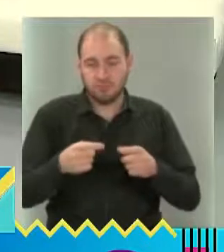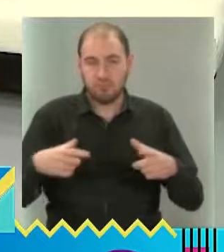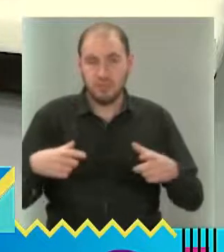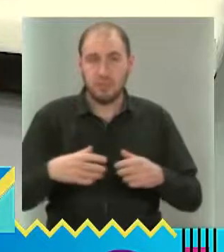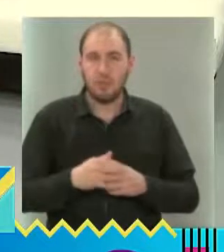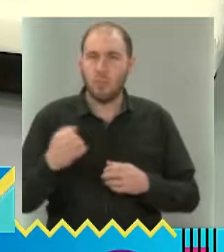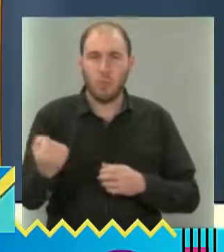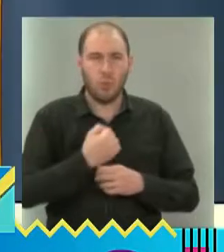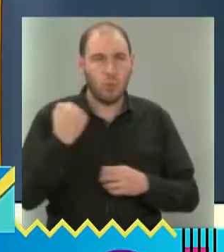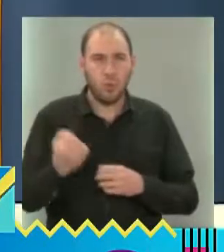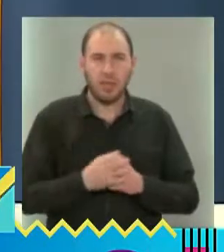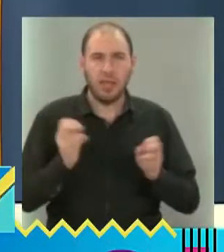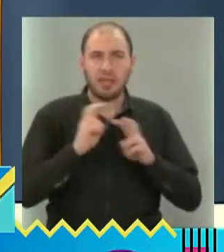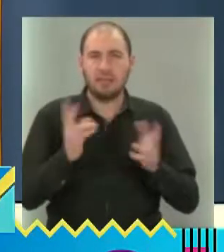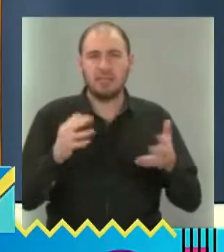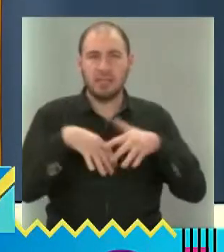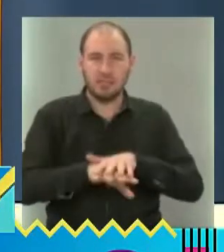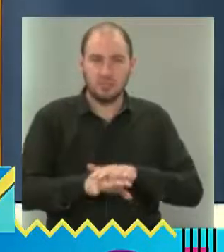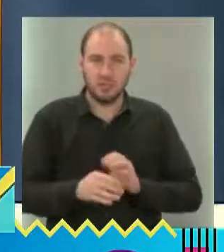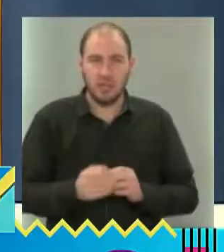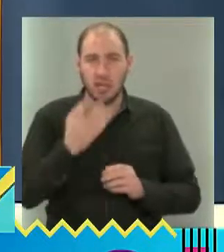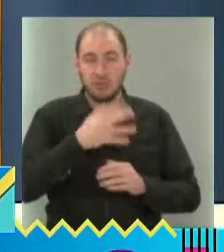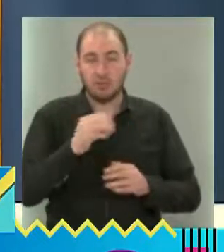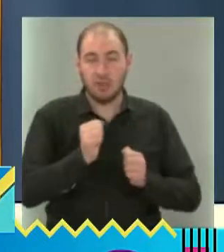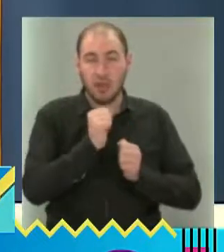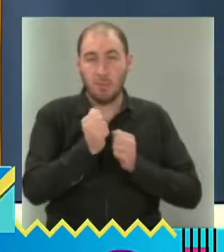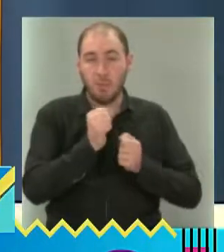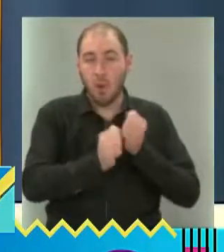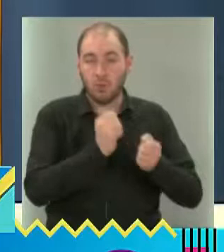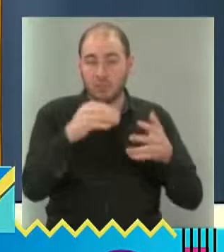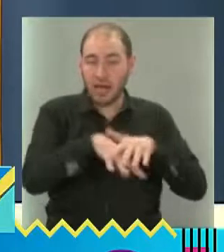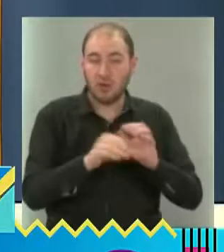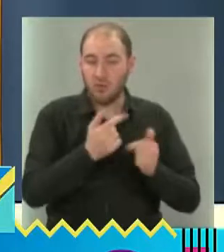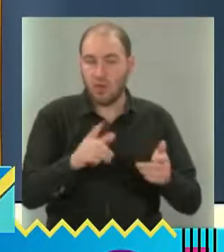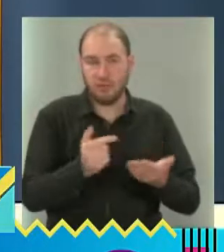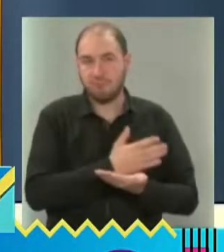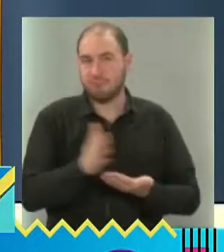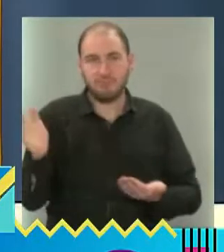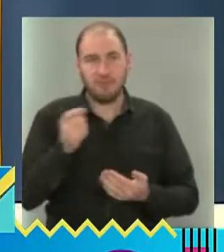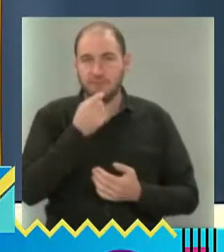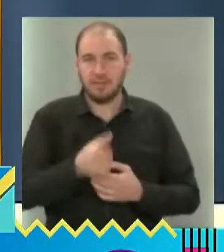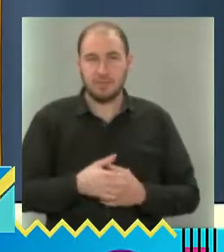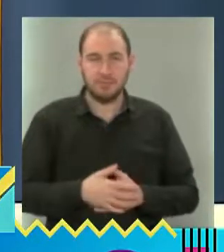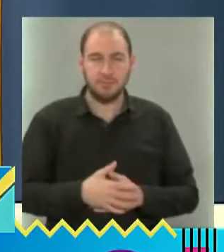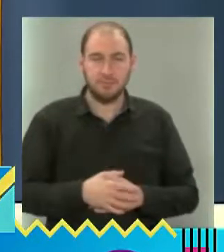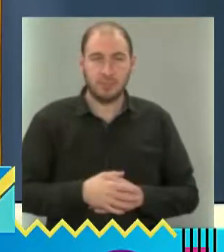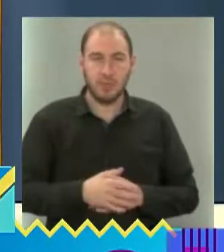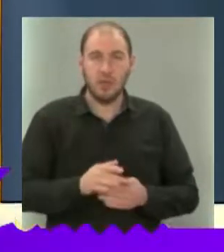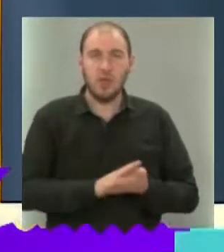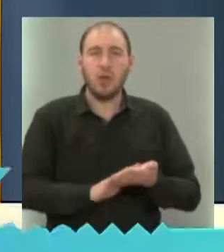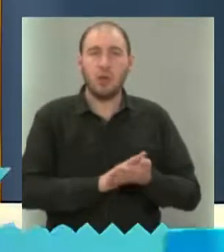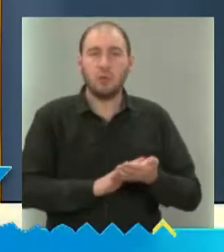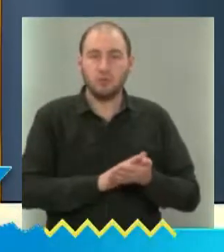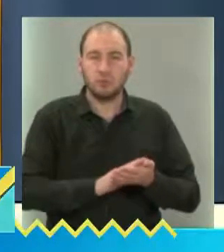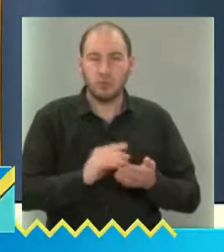es que es fundamental el tema de la integración. El productor que no esté integrado queda muy fácilmente fuera de la cadena. Y la solución para